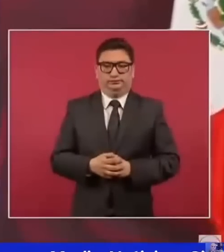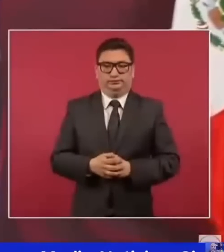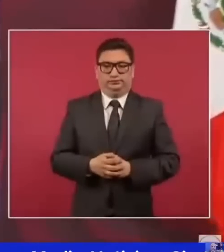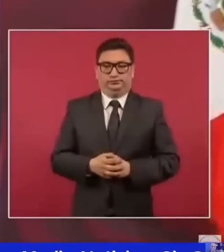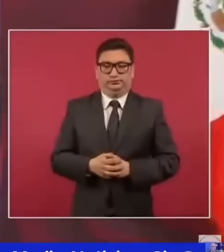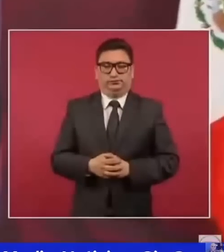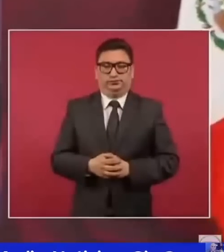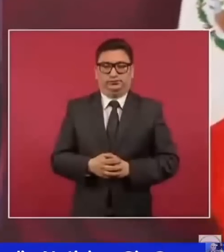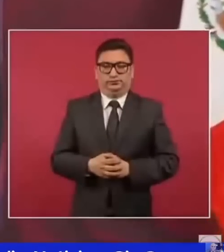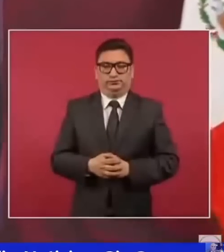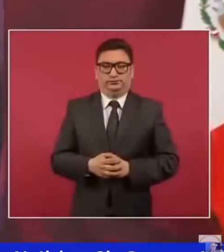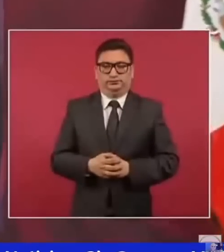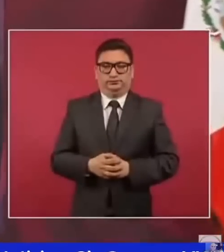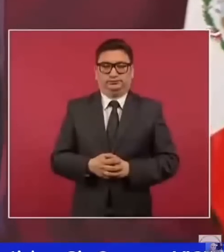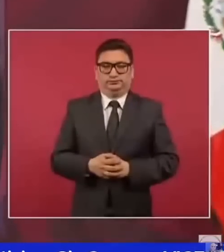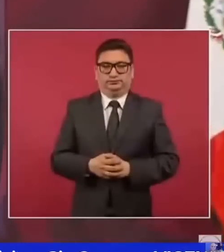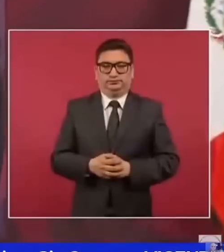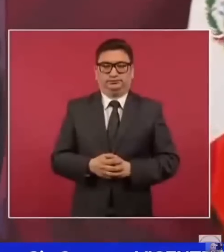Porque